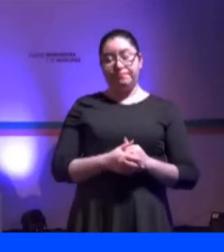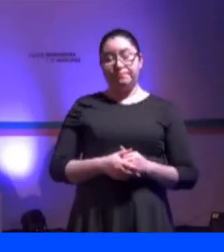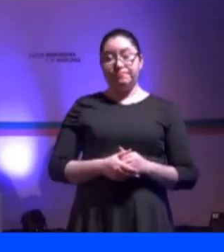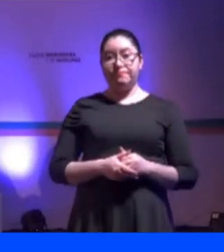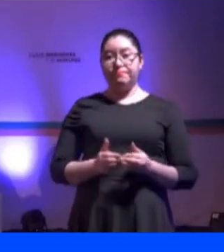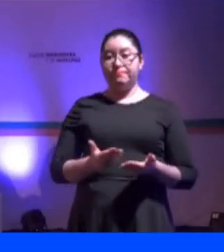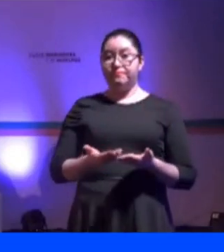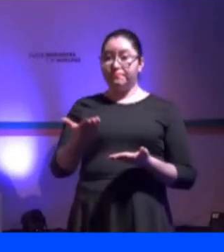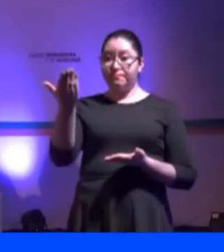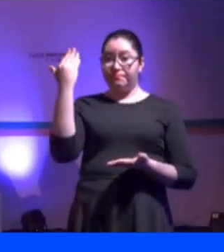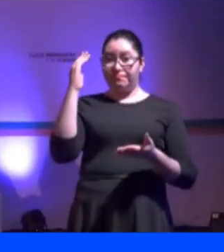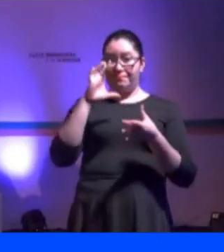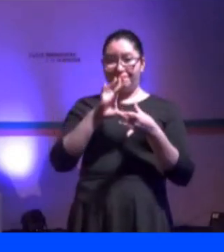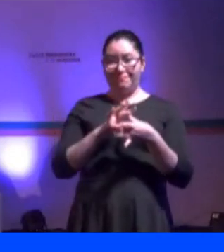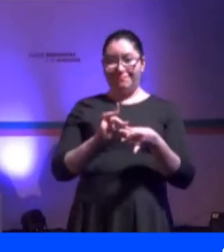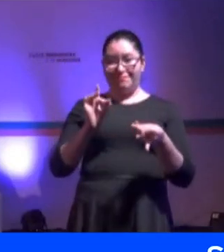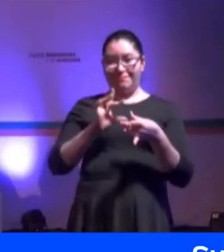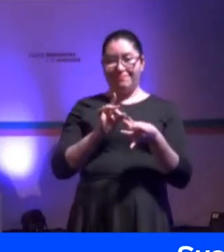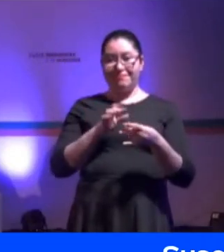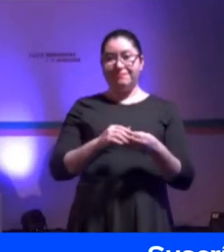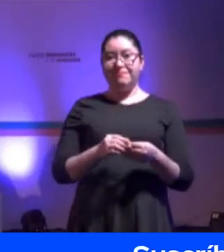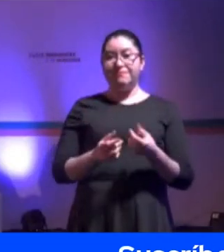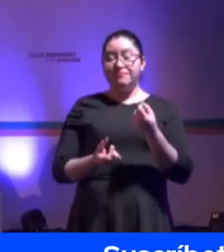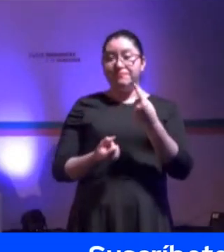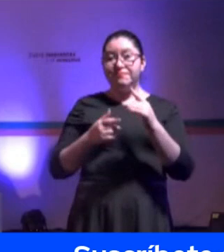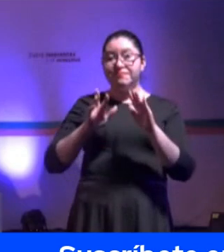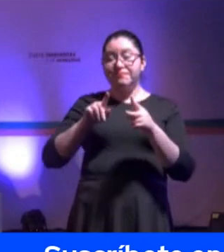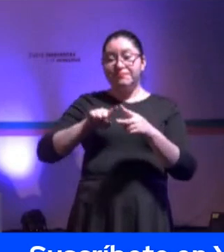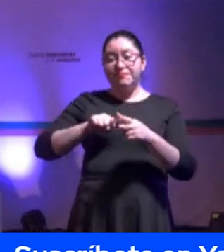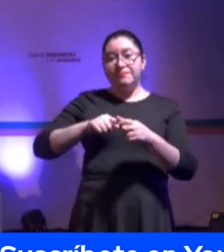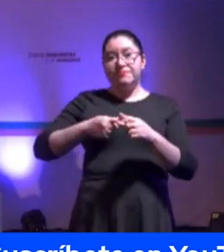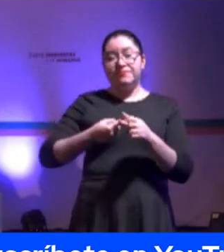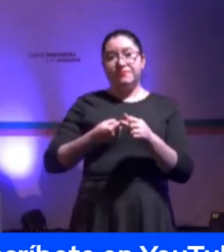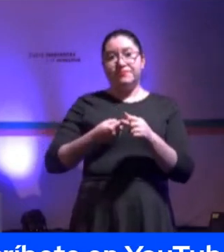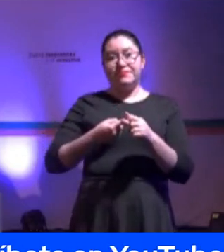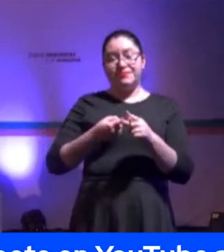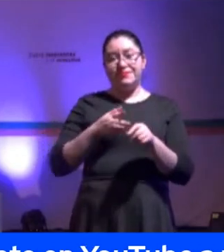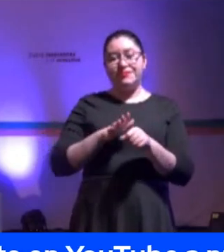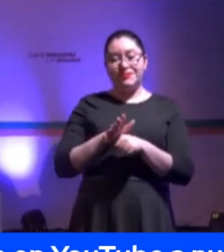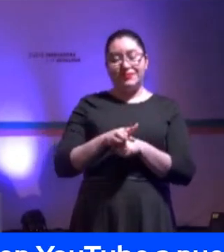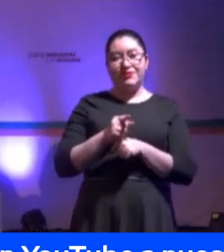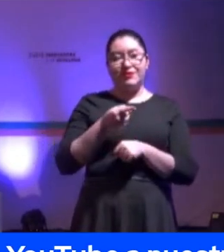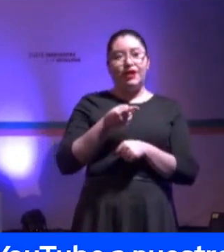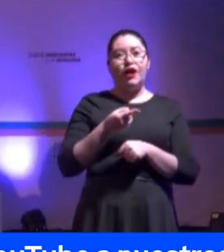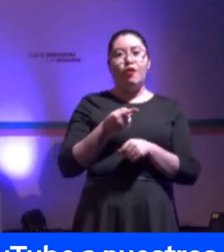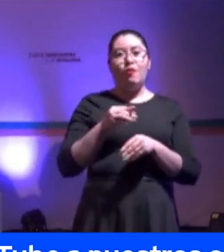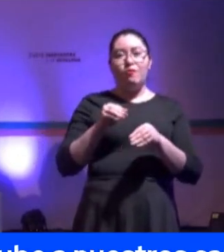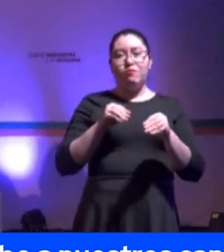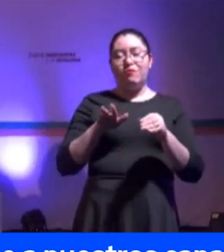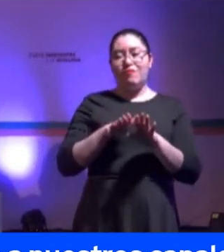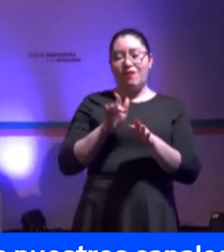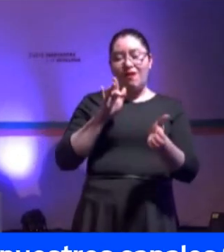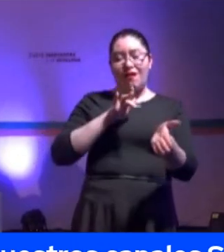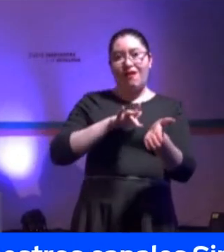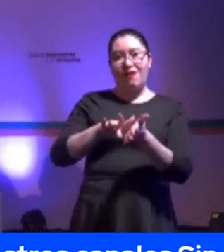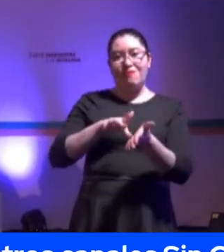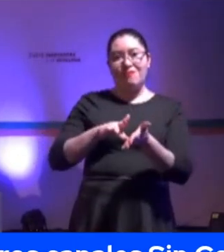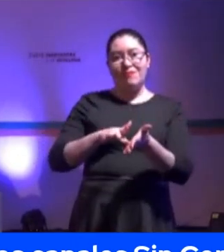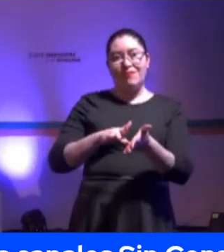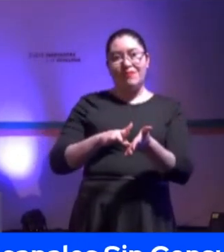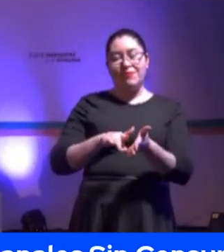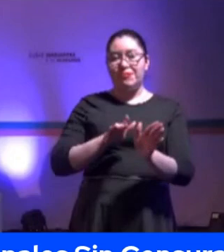decía, muchos iniciaron gracias a este gran movimiento y al apoyo y a favor de Andrés Manuel López